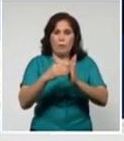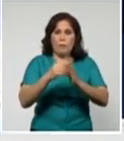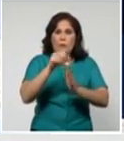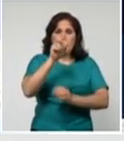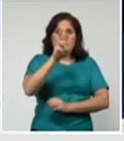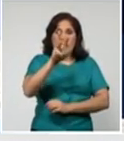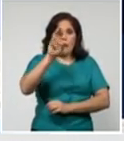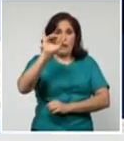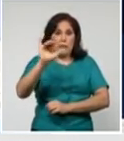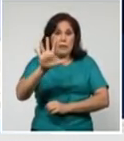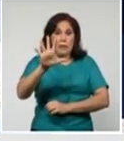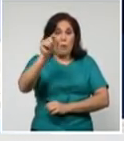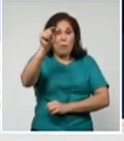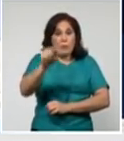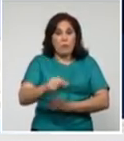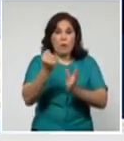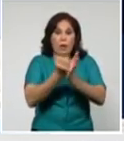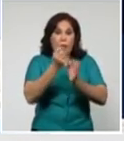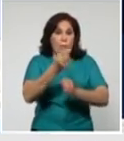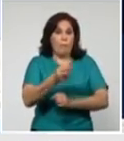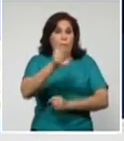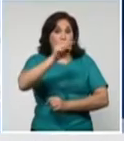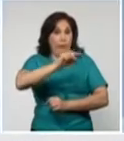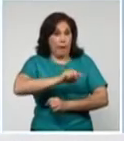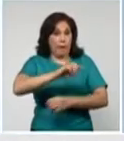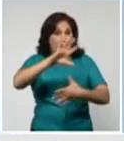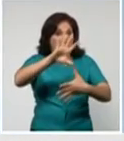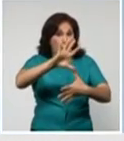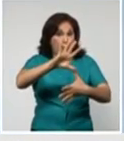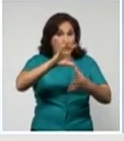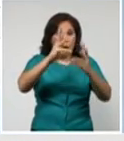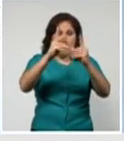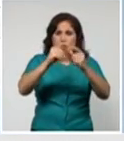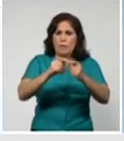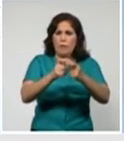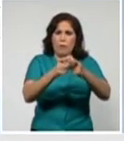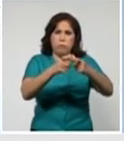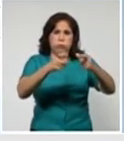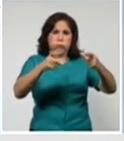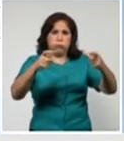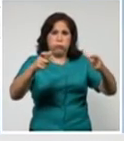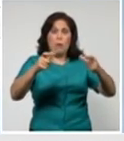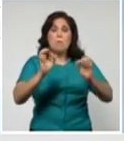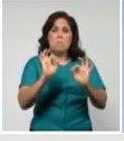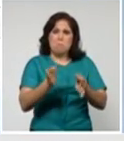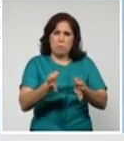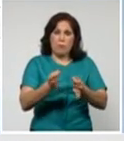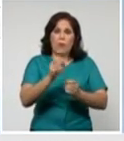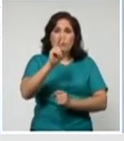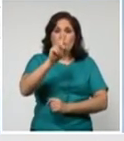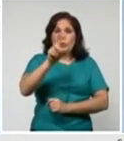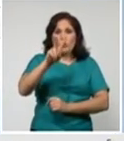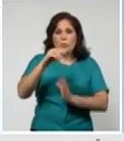132.035 casos que se confirmaron ayer, pues la cifra ya se incrementa a